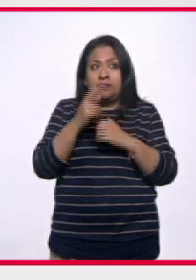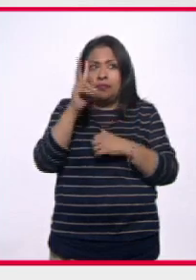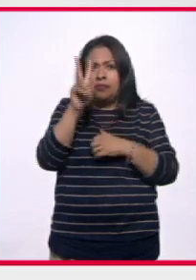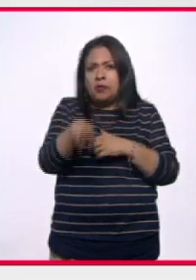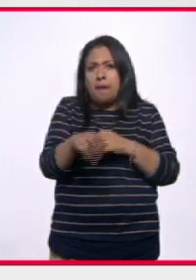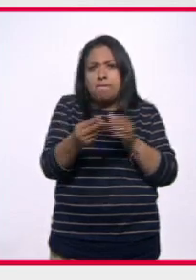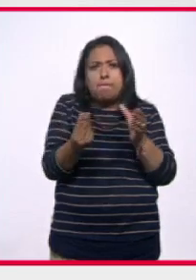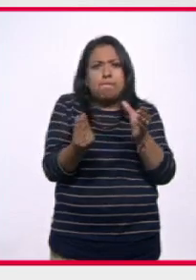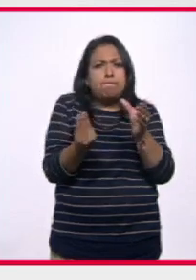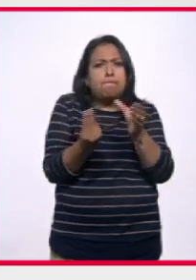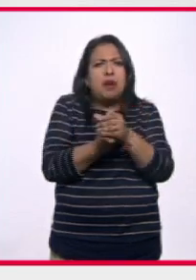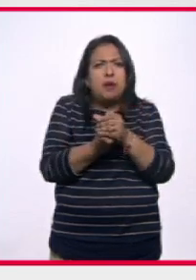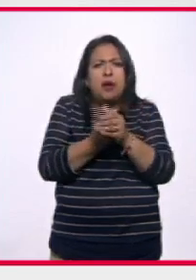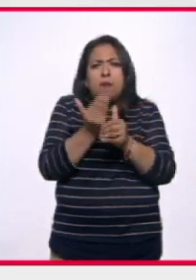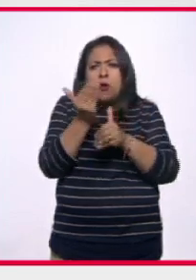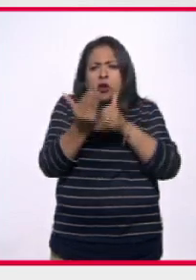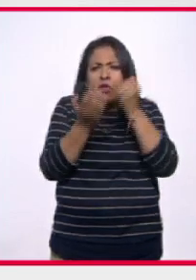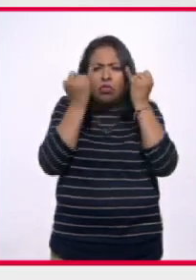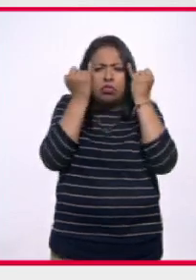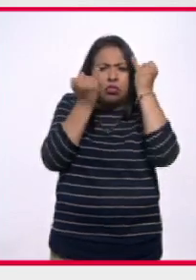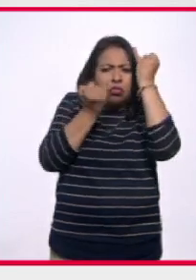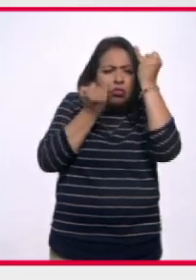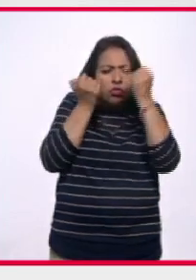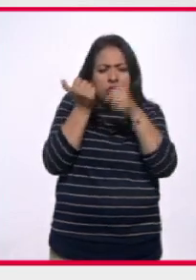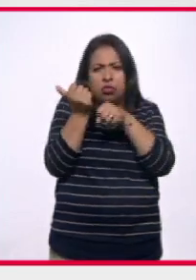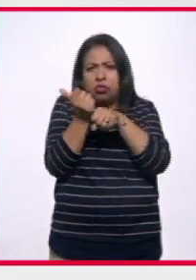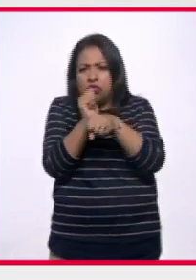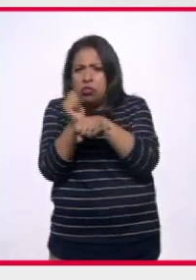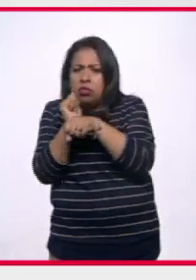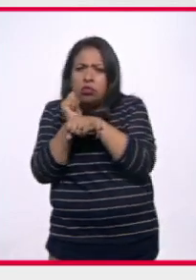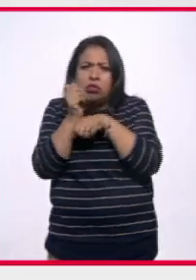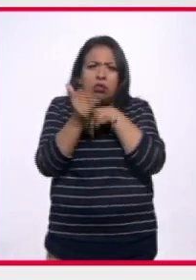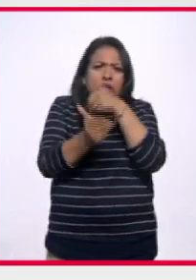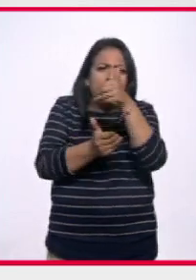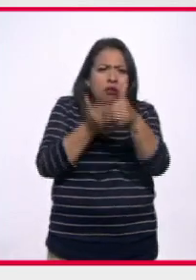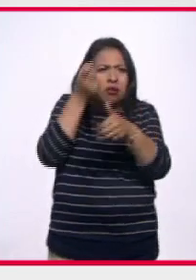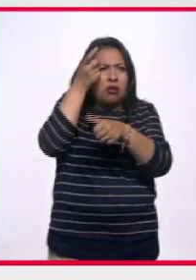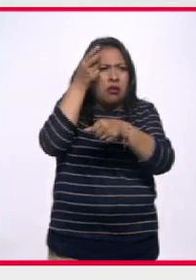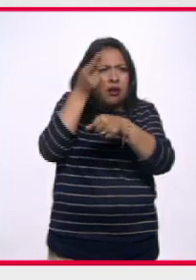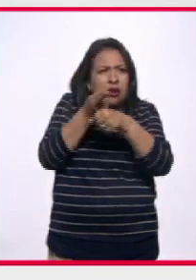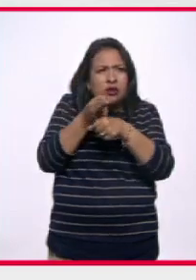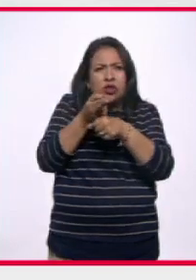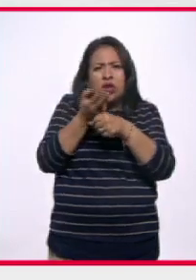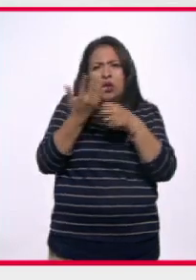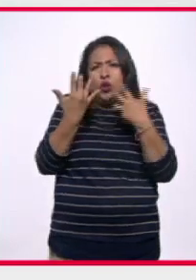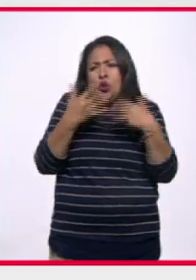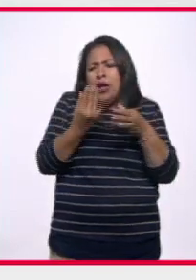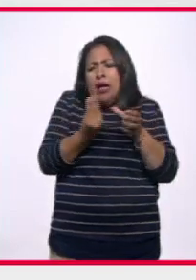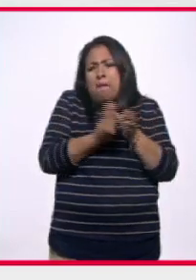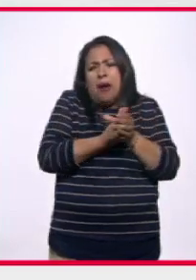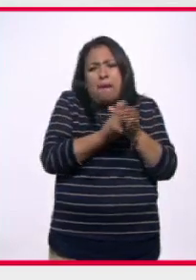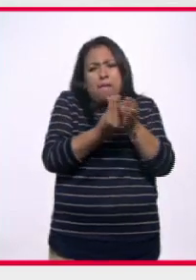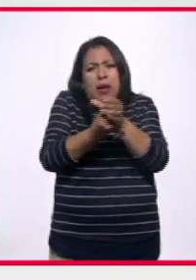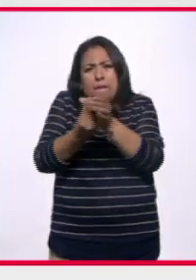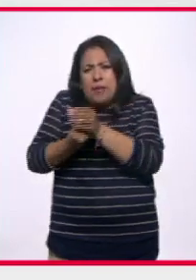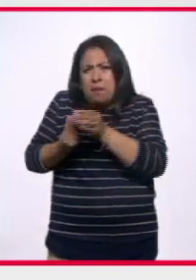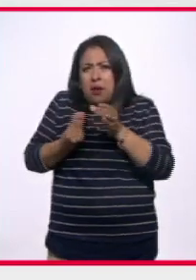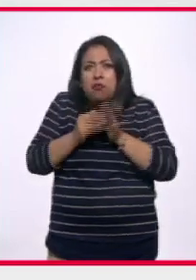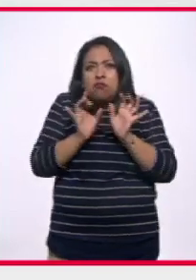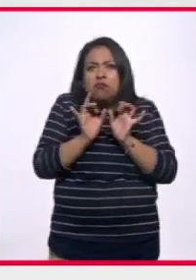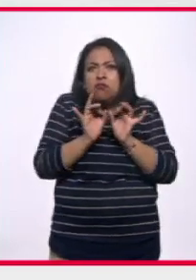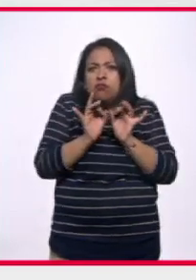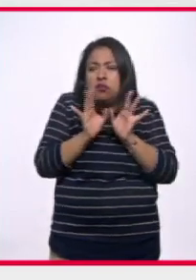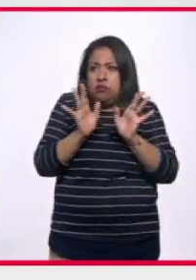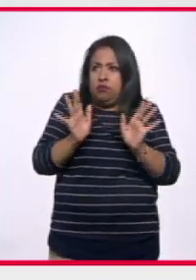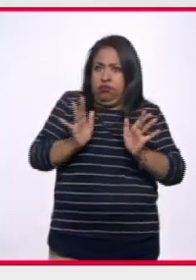íntimo el proceso creativo el proceso actoral el proceso de dirección de actores entonces pues es de pronto